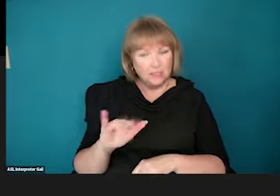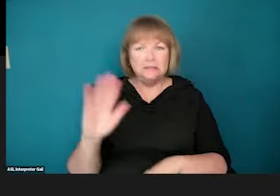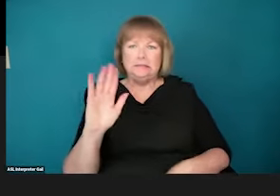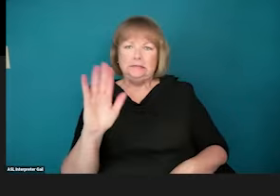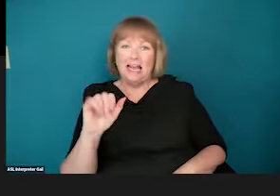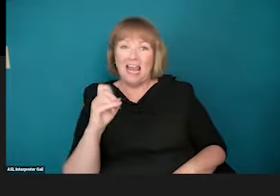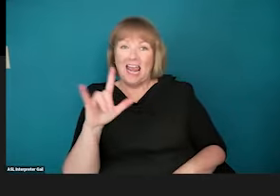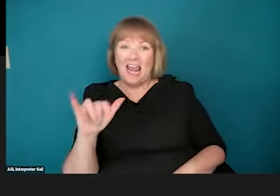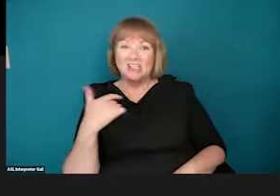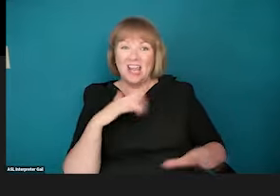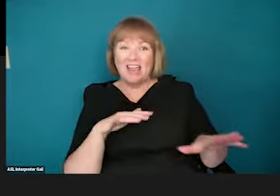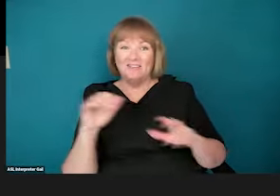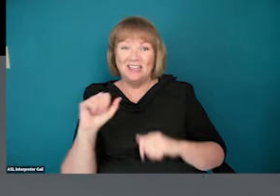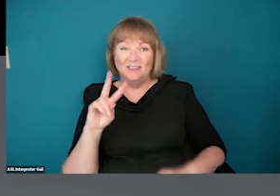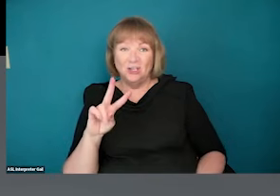eso?